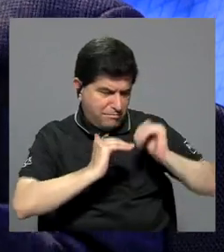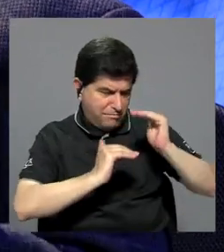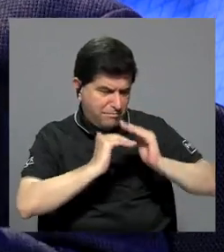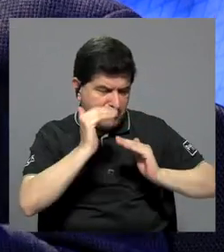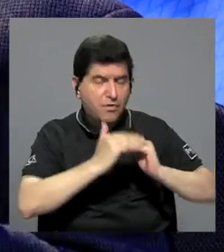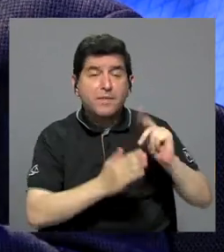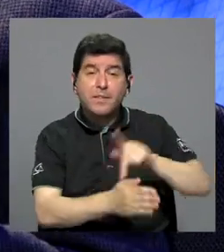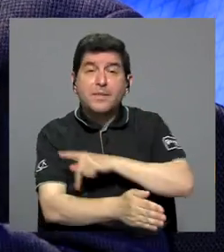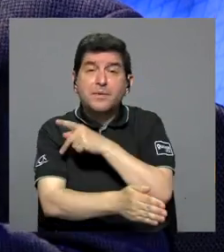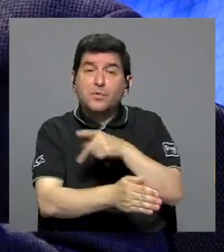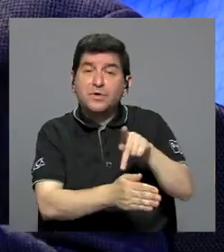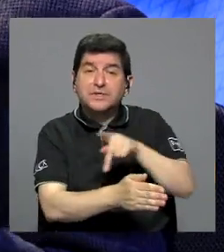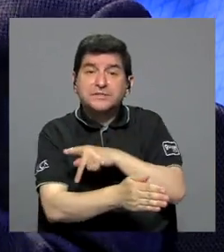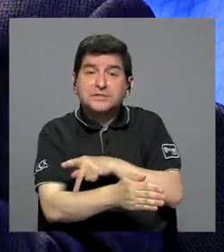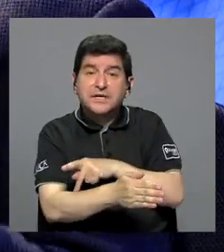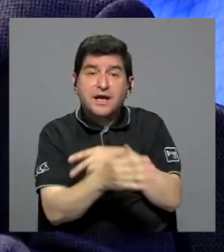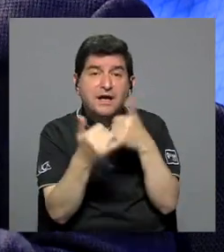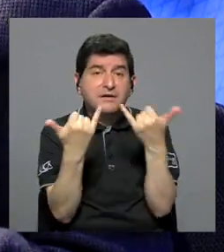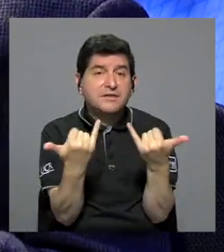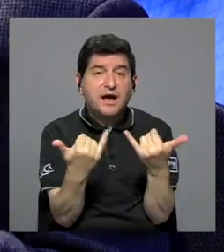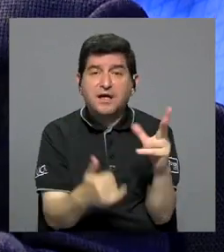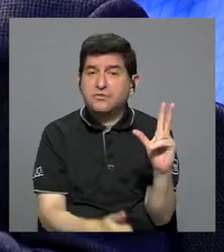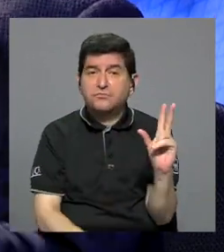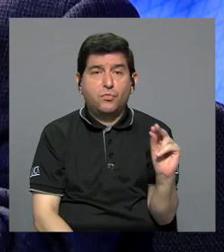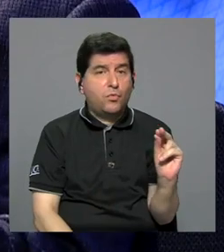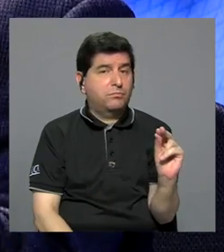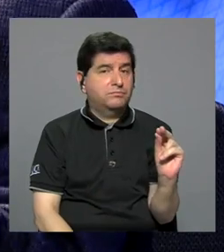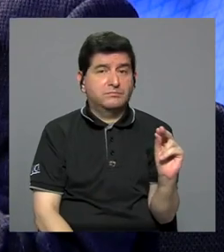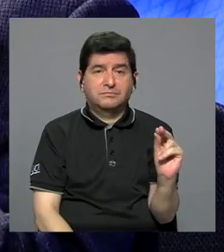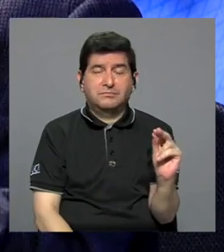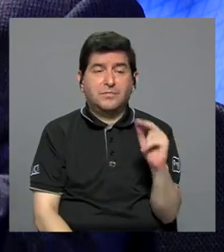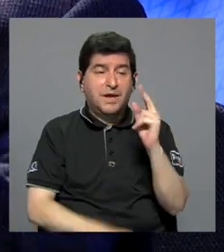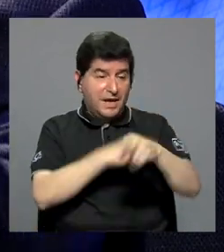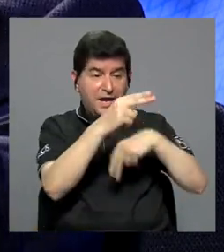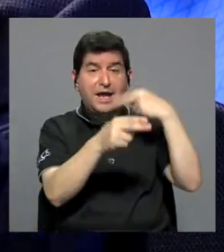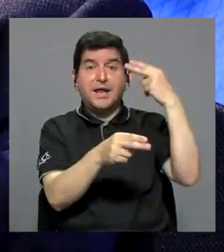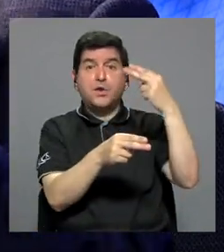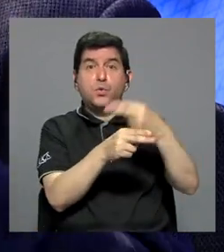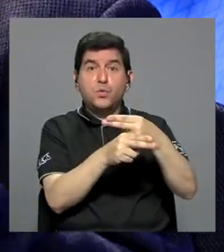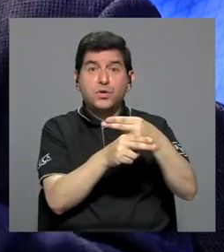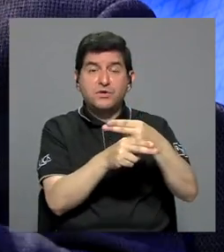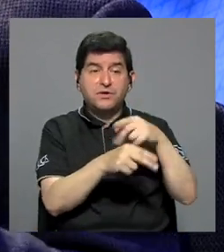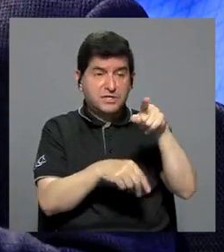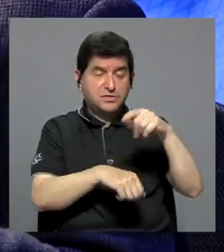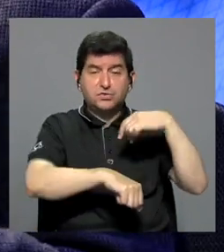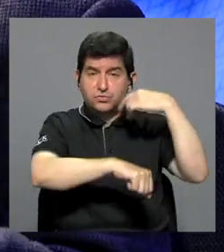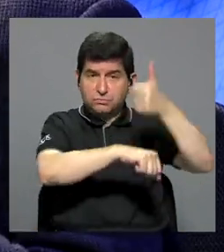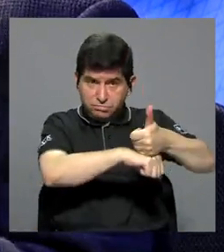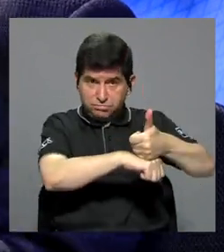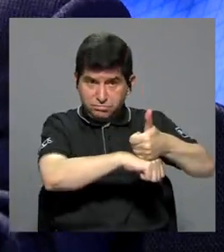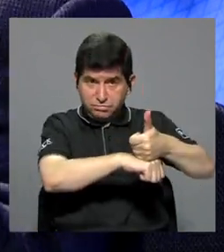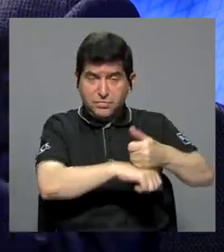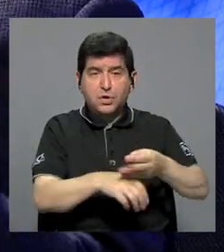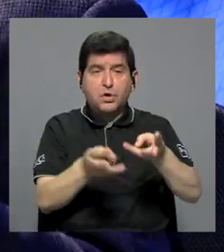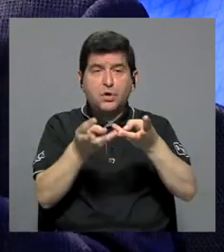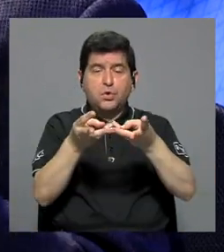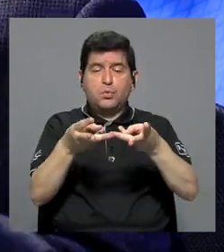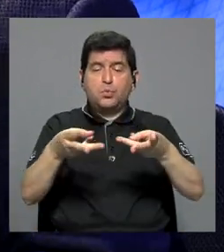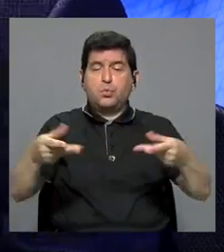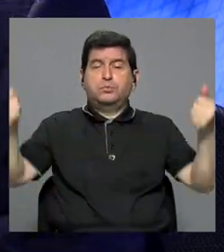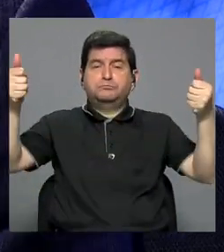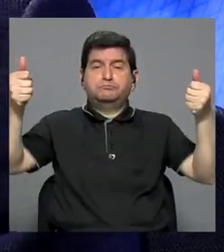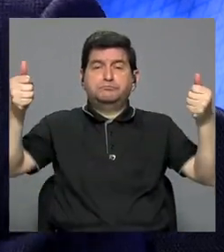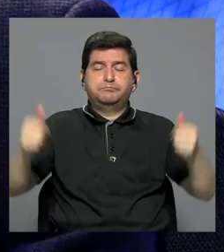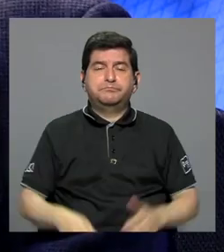lo que había de poético deja de serlo, porque el universo que se había creado ahí se